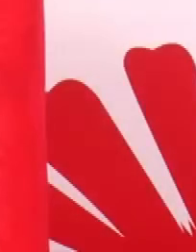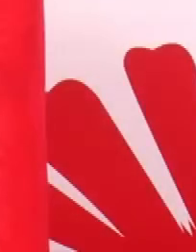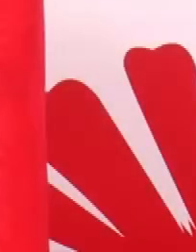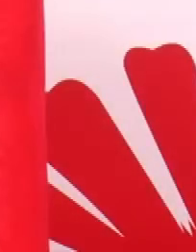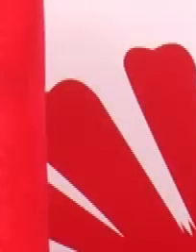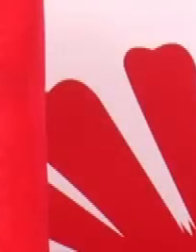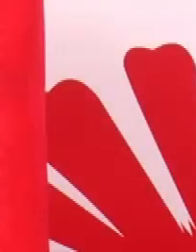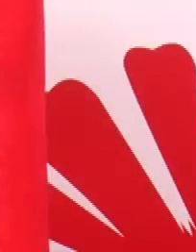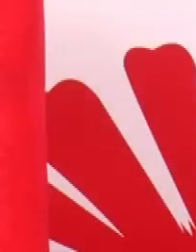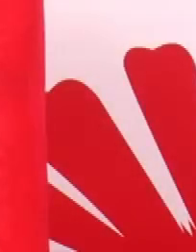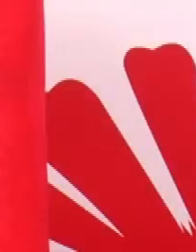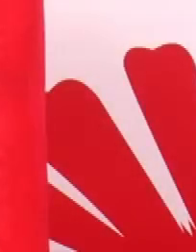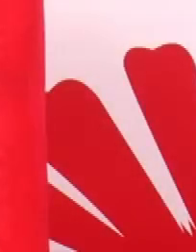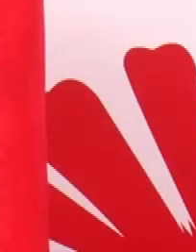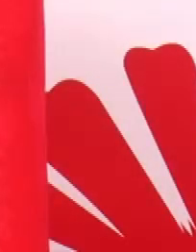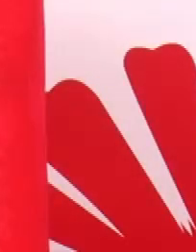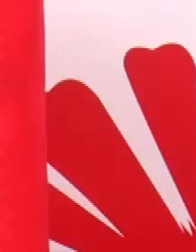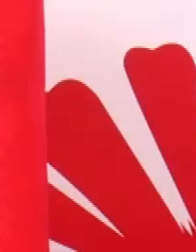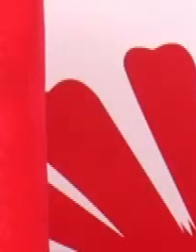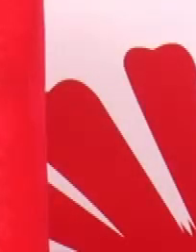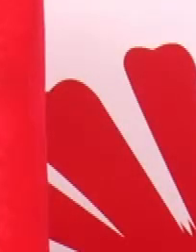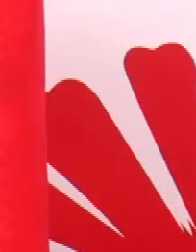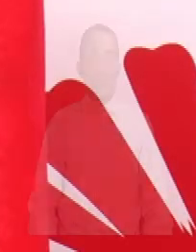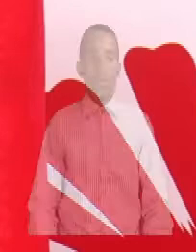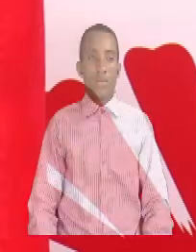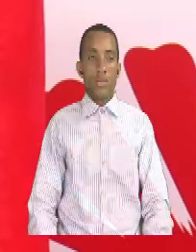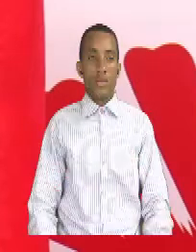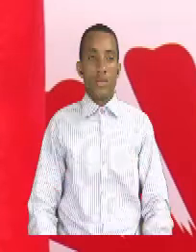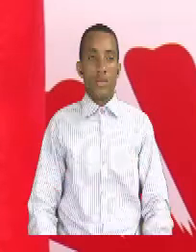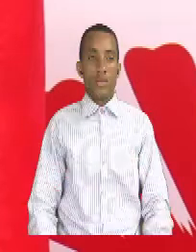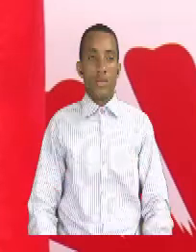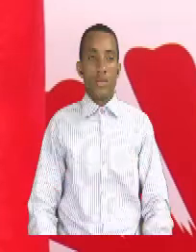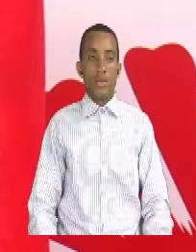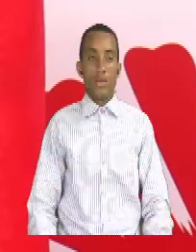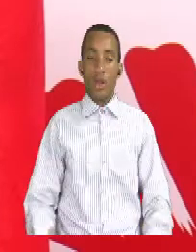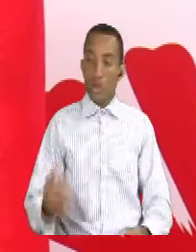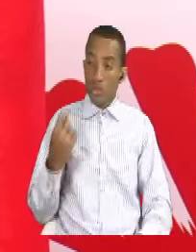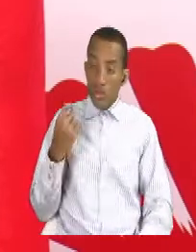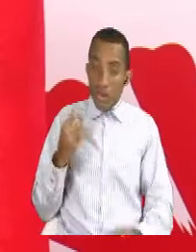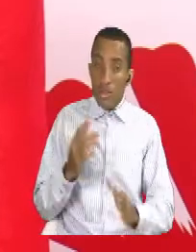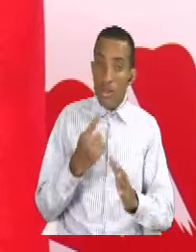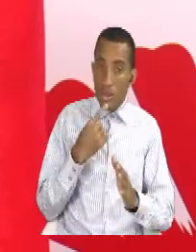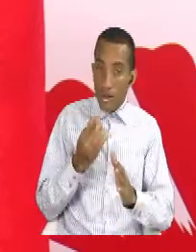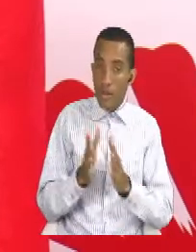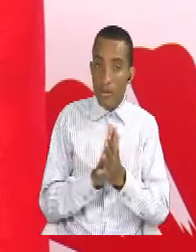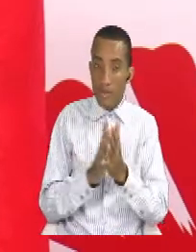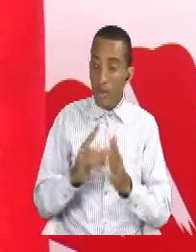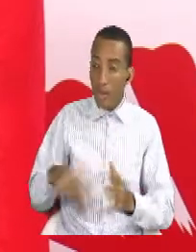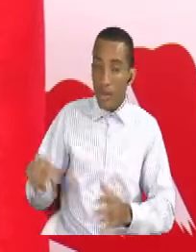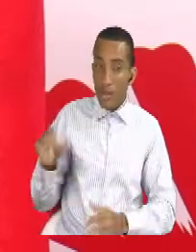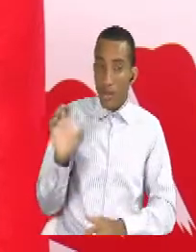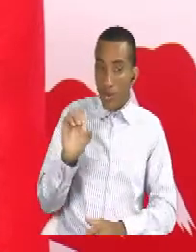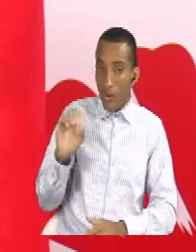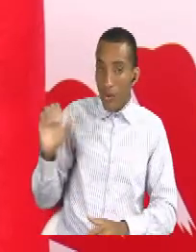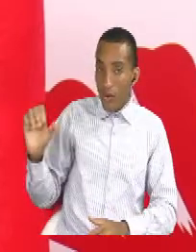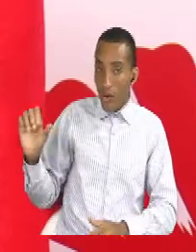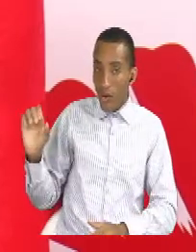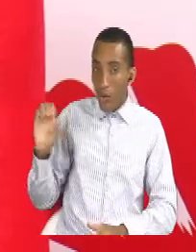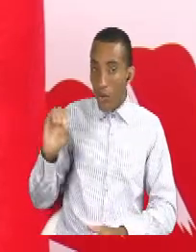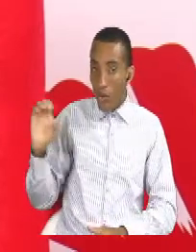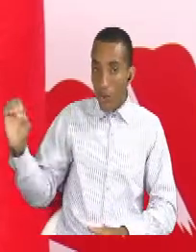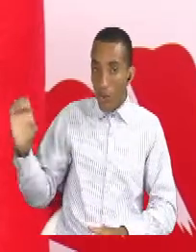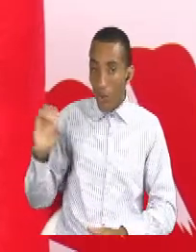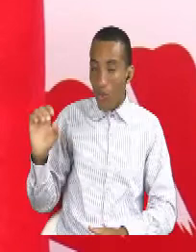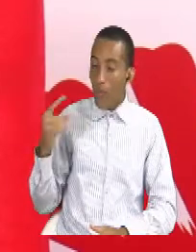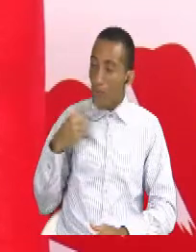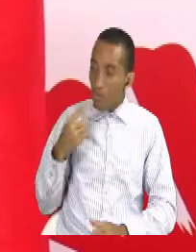Y mis queridos televidentes, ustedes ahorita les estuve diciendo que ellos, además de que nos venían a hablar de ellos como